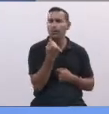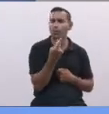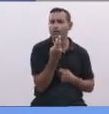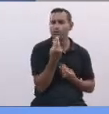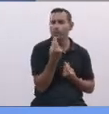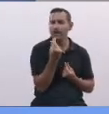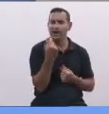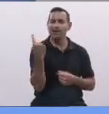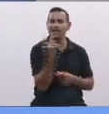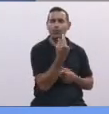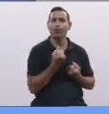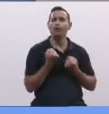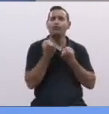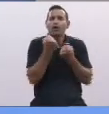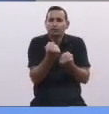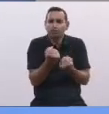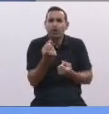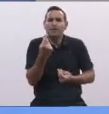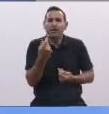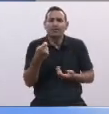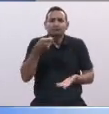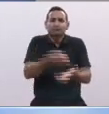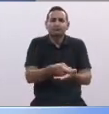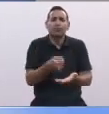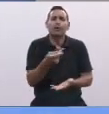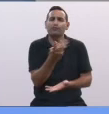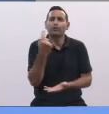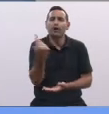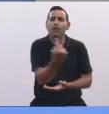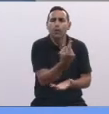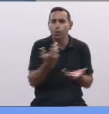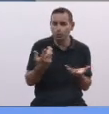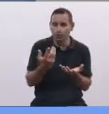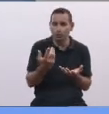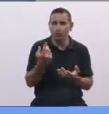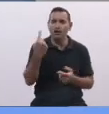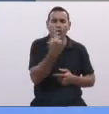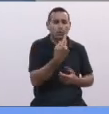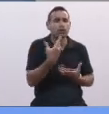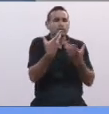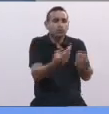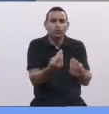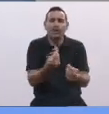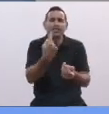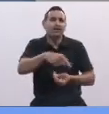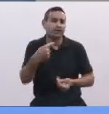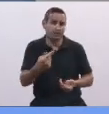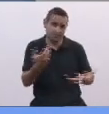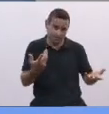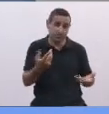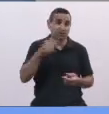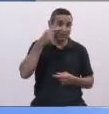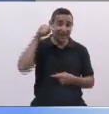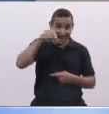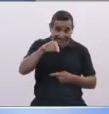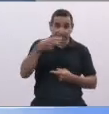estamos dispuestos a poner cada uno en cada sector, con qué vamos a contribuir. Yo no creo que